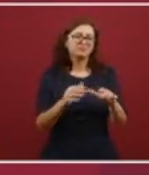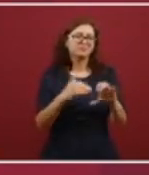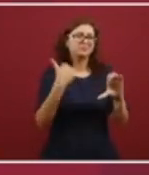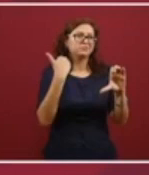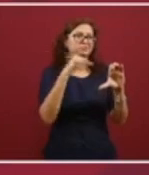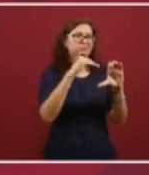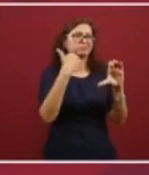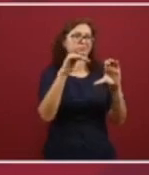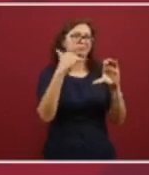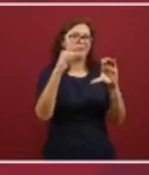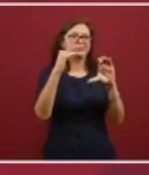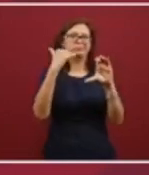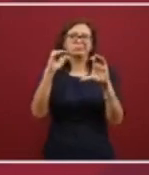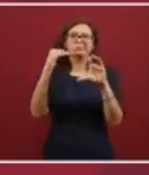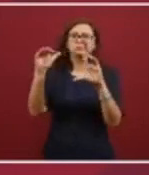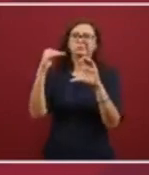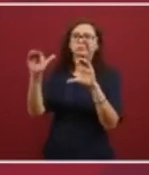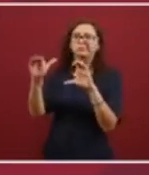Y Madero